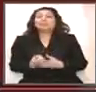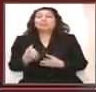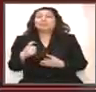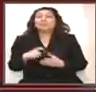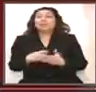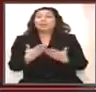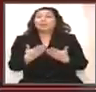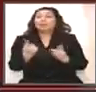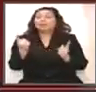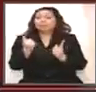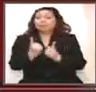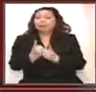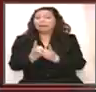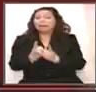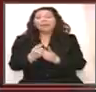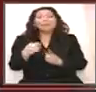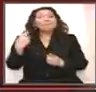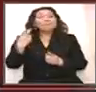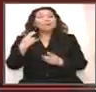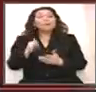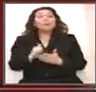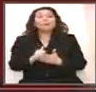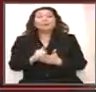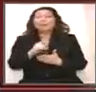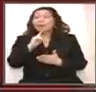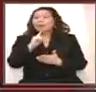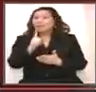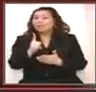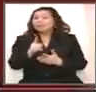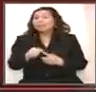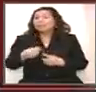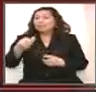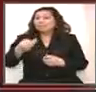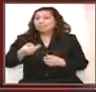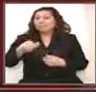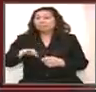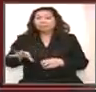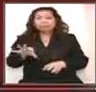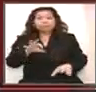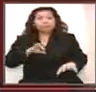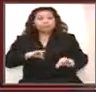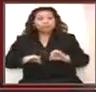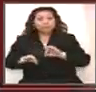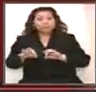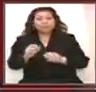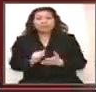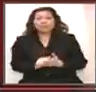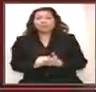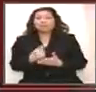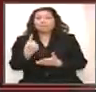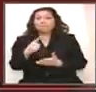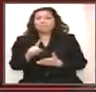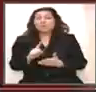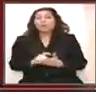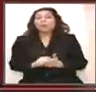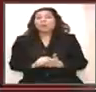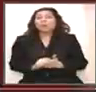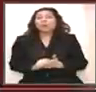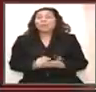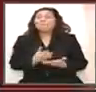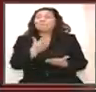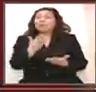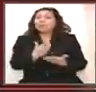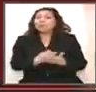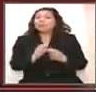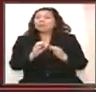incidencia donde se están trabajando estas políticas han sido especialmente seleccionados precisamente por la situación